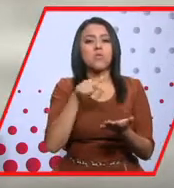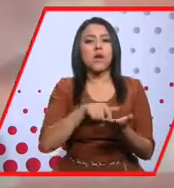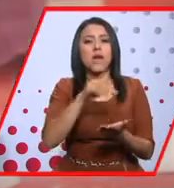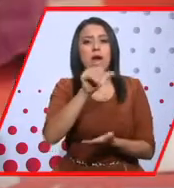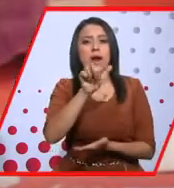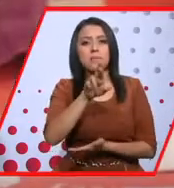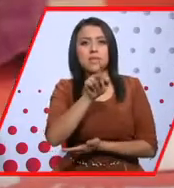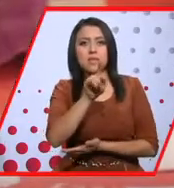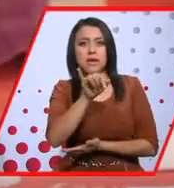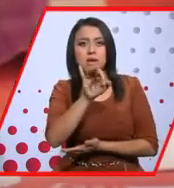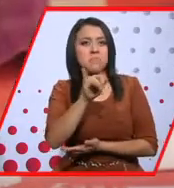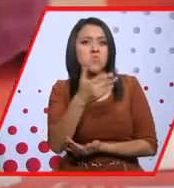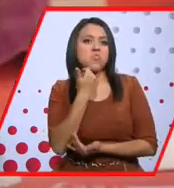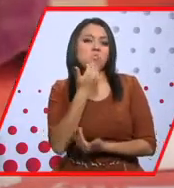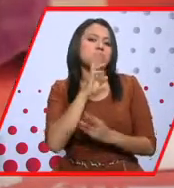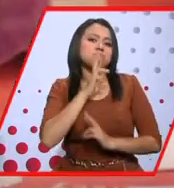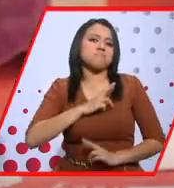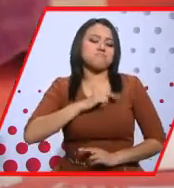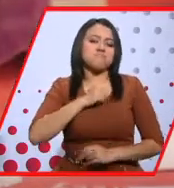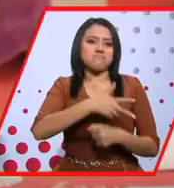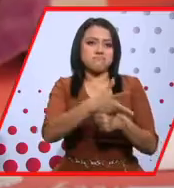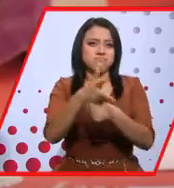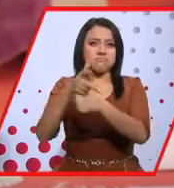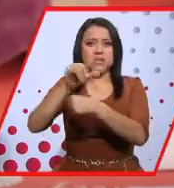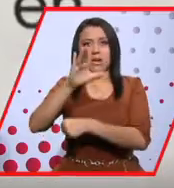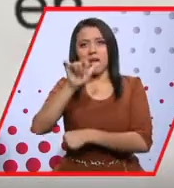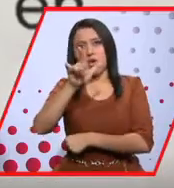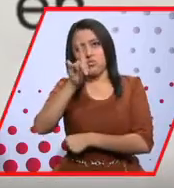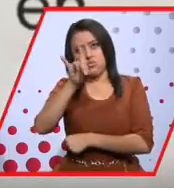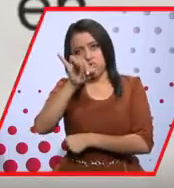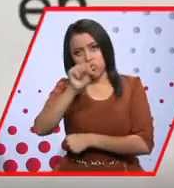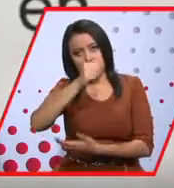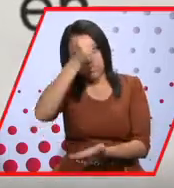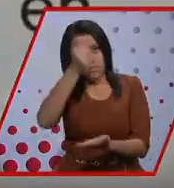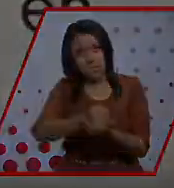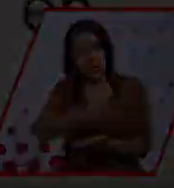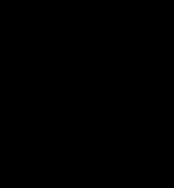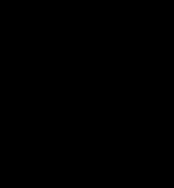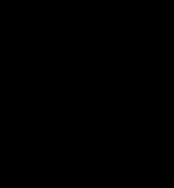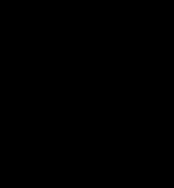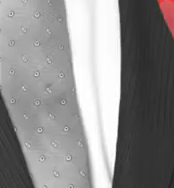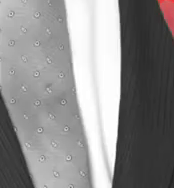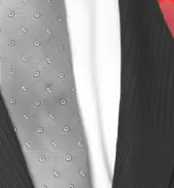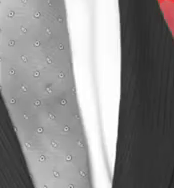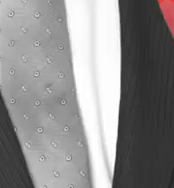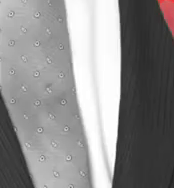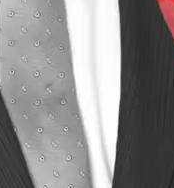Médico. Con imágenes de Claudia Equiwa, para quien corresponde, reportó Alfonso Vargas Torres.